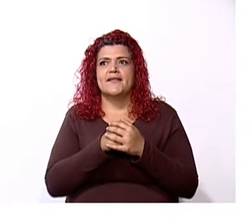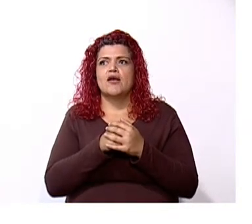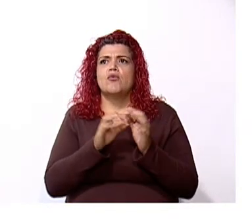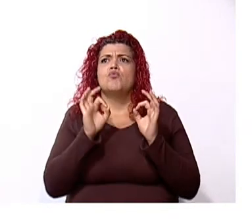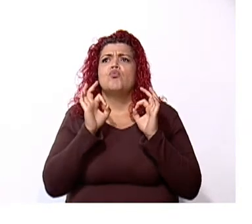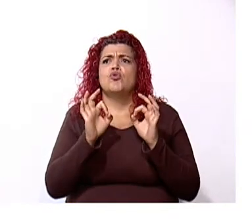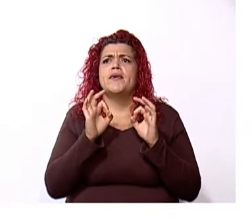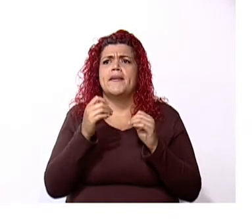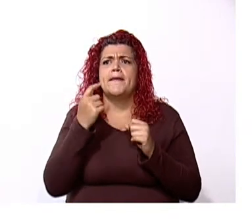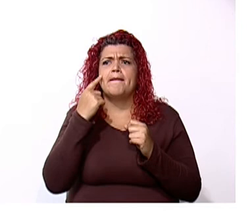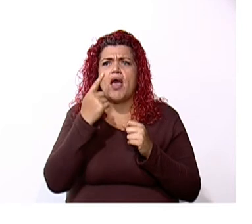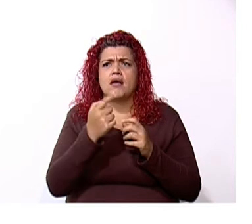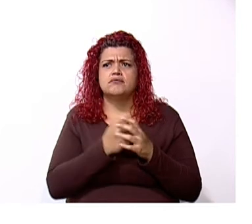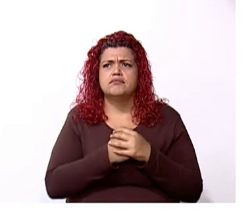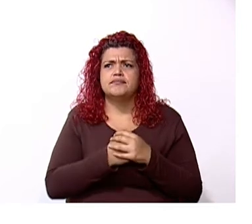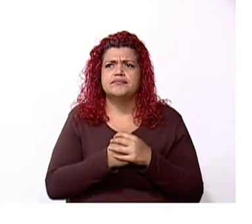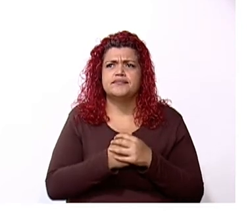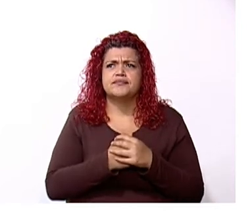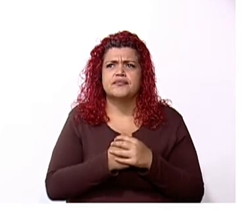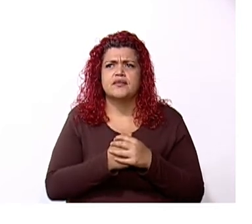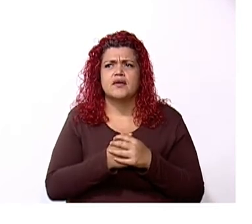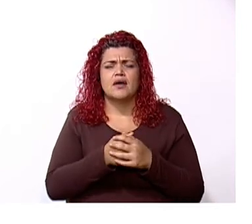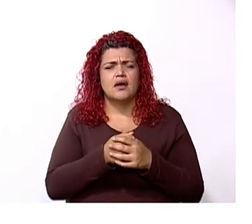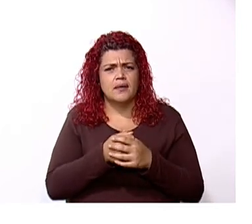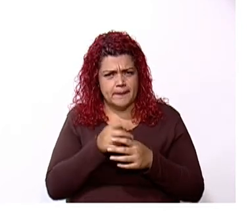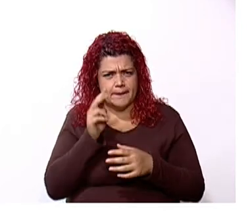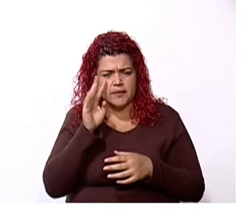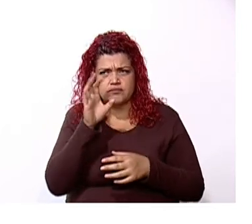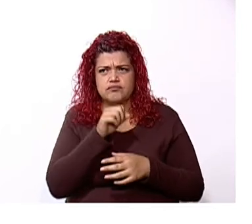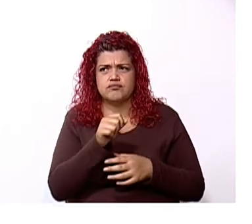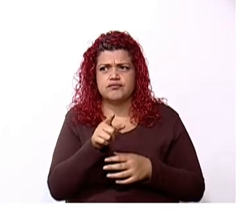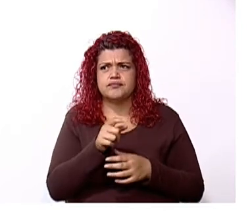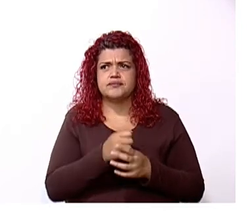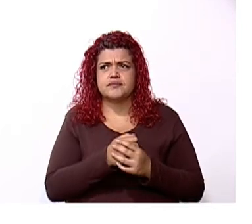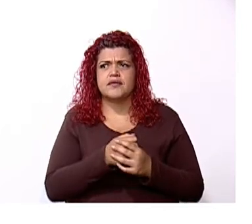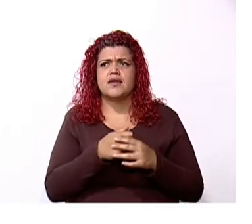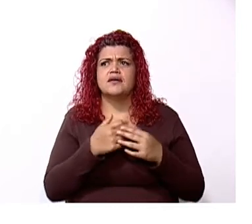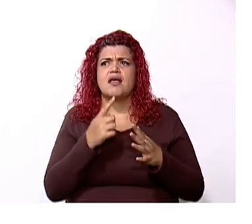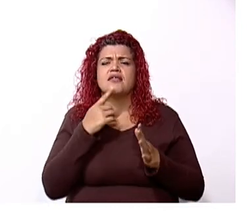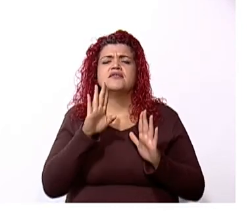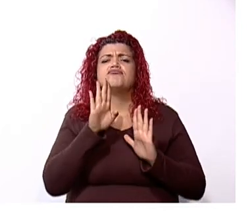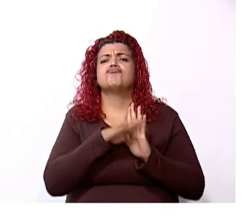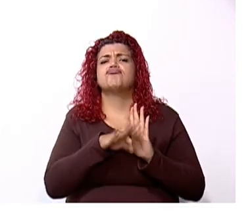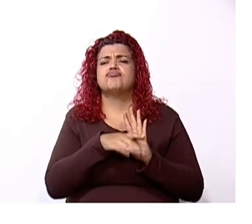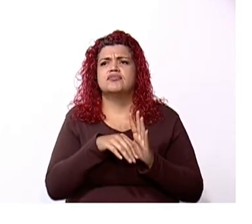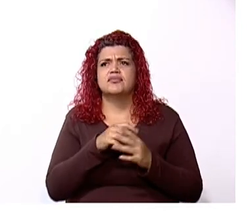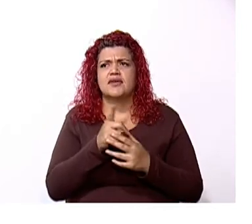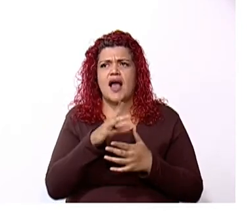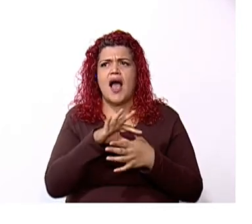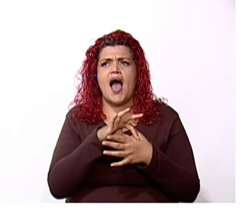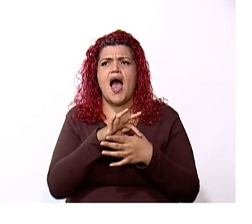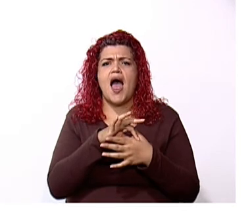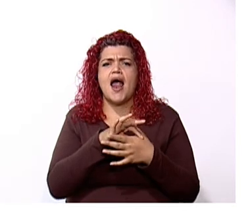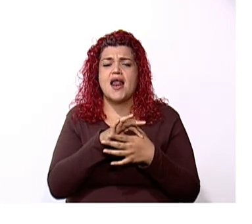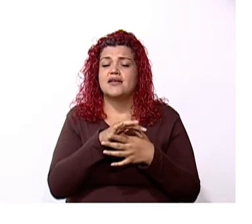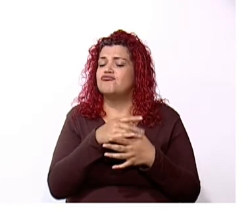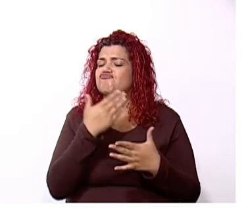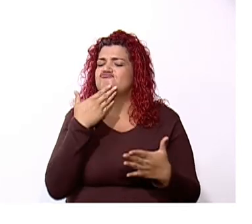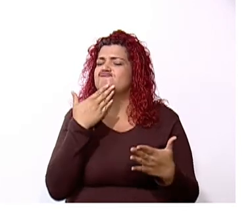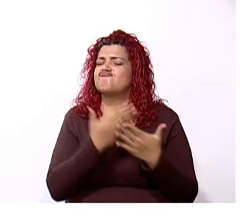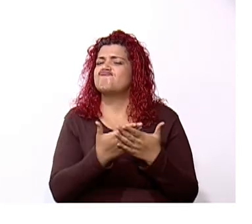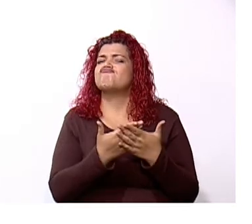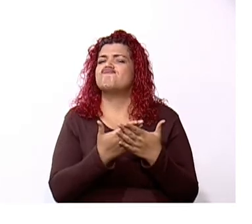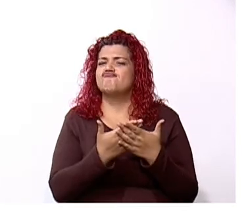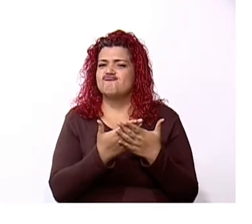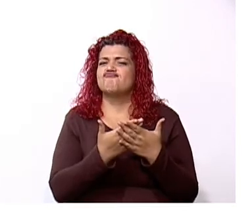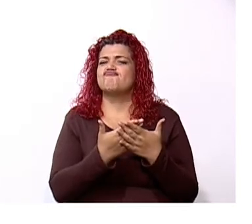Muy bien, entonces véalo. Ahí lo tenemos. Bueno, ahí me manda la promoción, ¿verdad? Carnicería Solo Bueno. Y